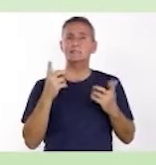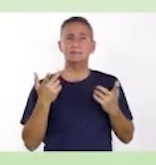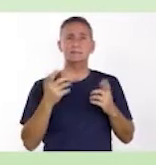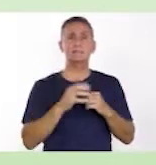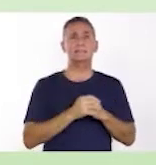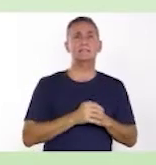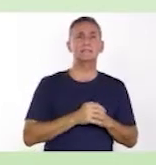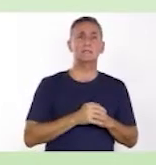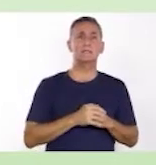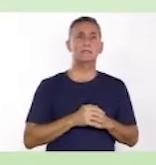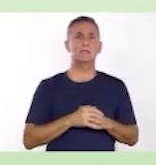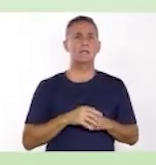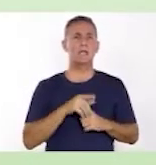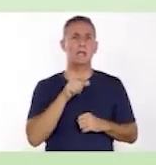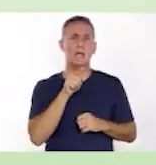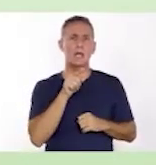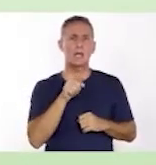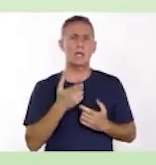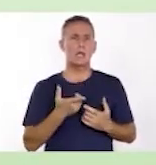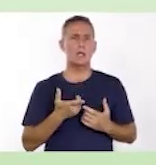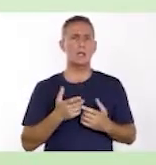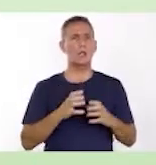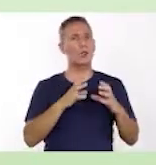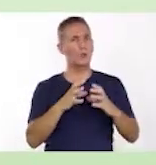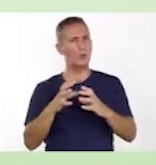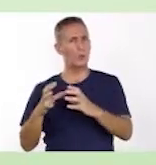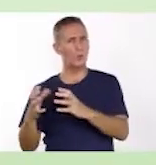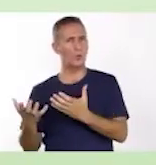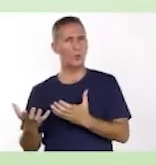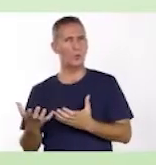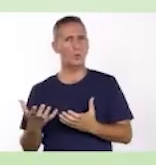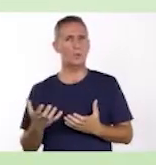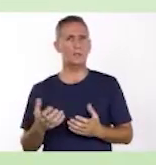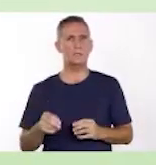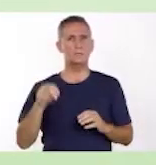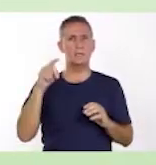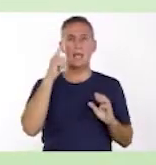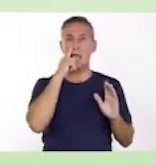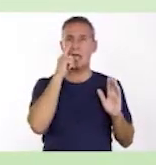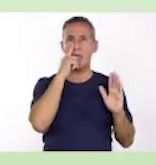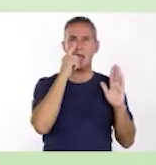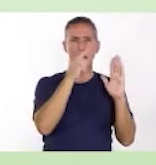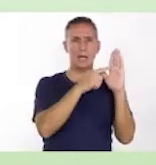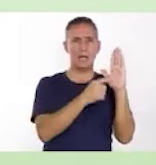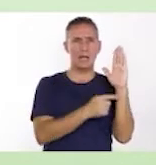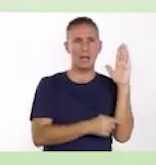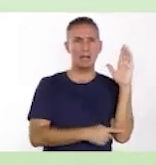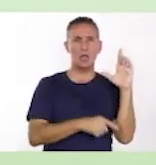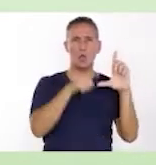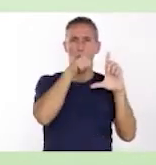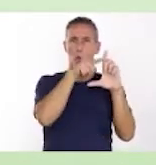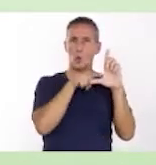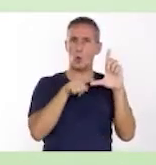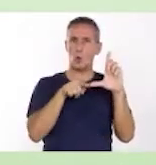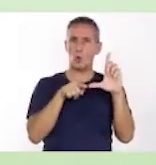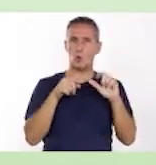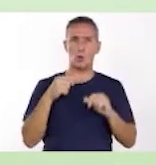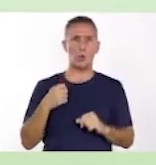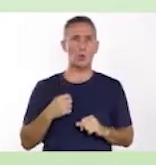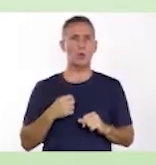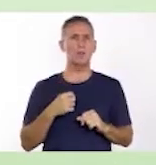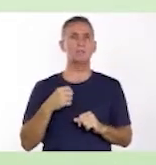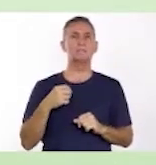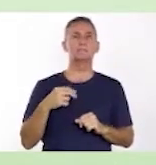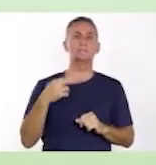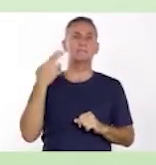belleza basado en la mesura, el orden, las normas o reglas clásicas de